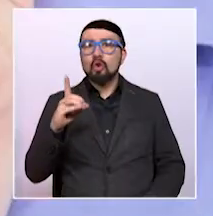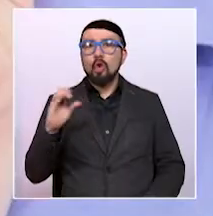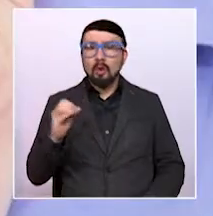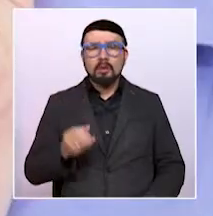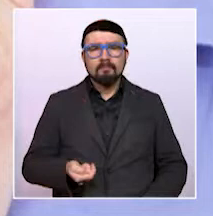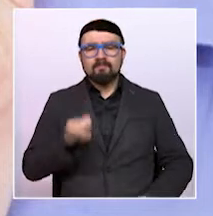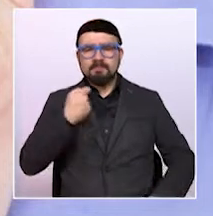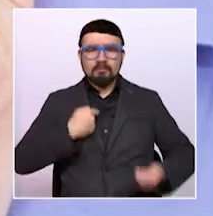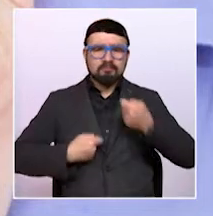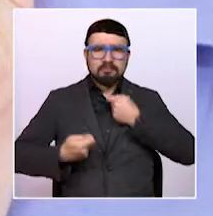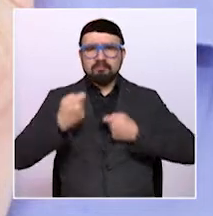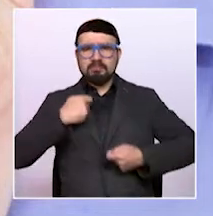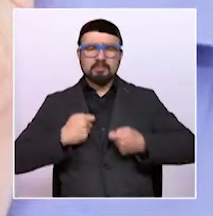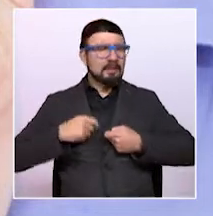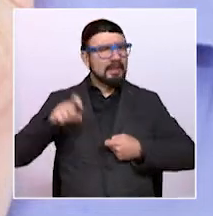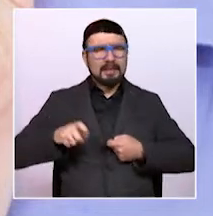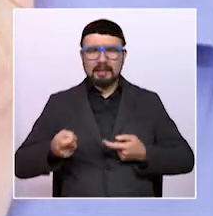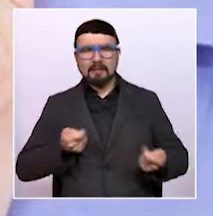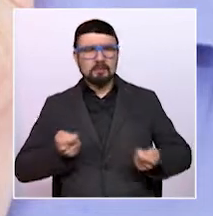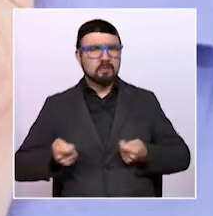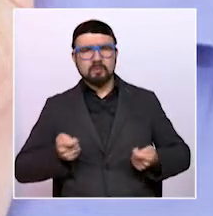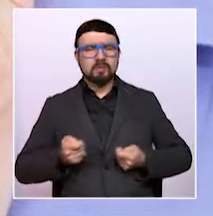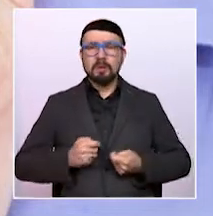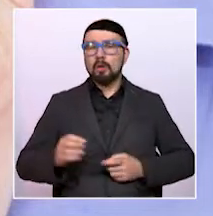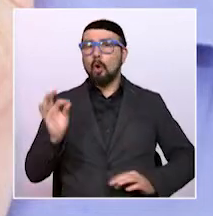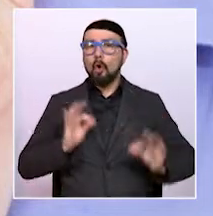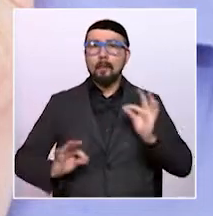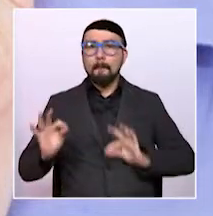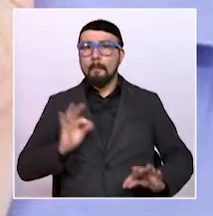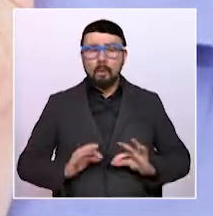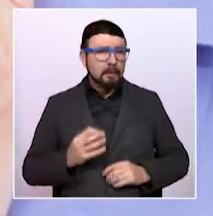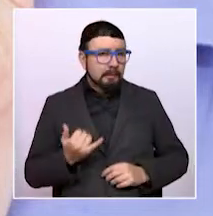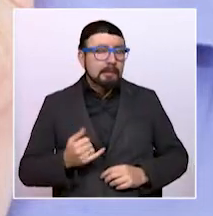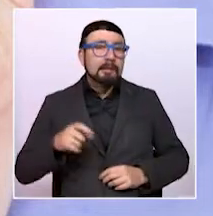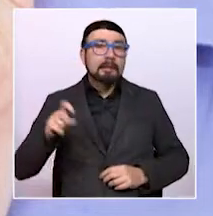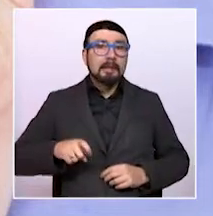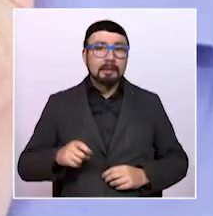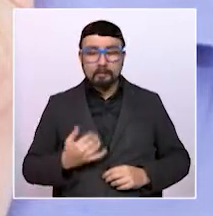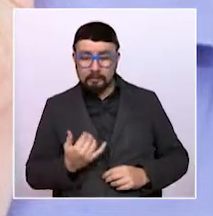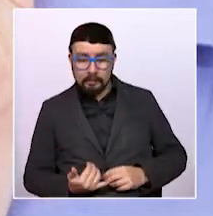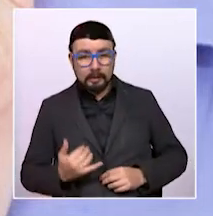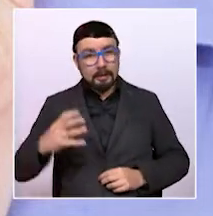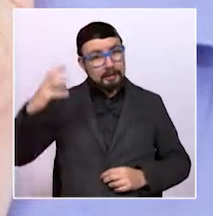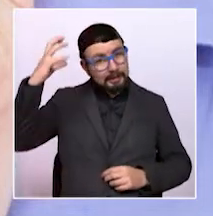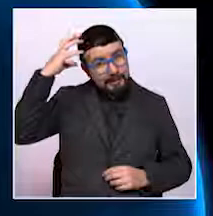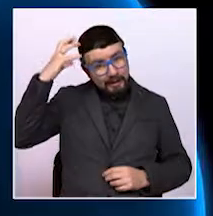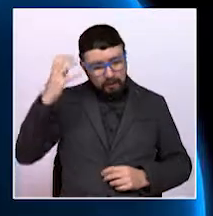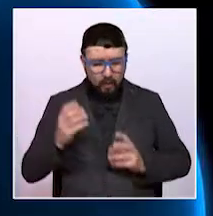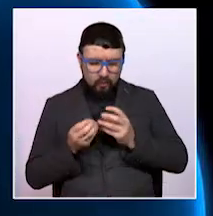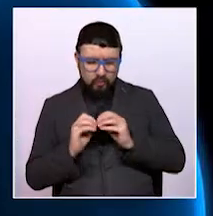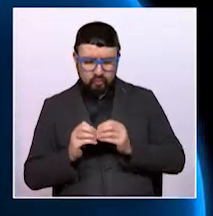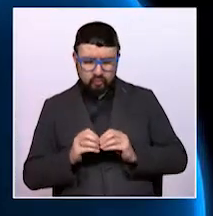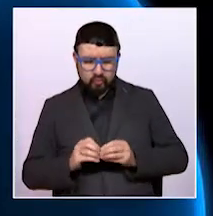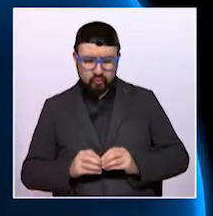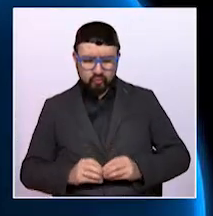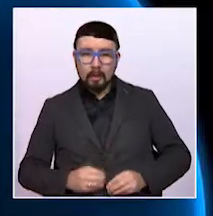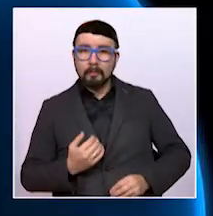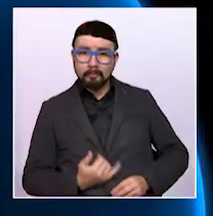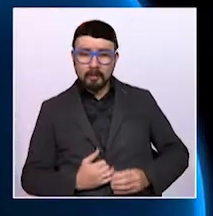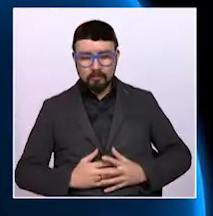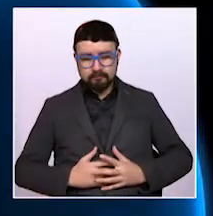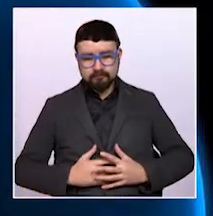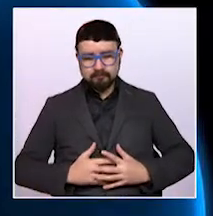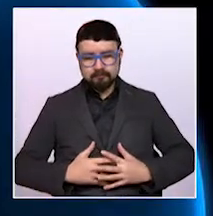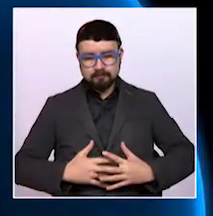producción de sus hormonas porque las hormonas son necesarias para el desarrollo cerebral de su bebé entonces empieza